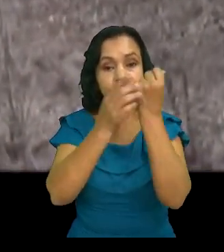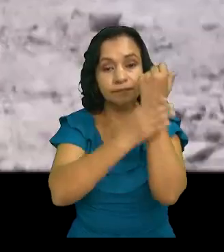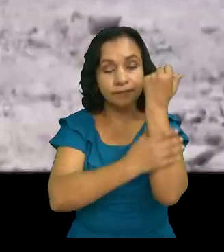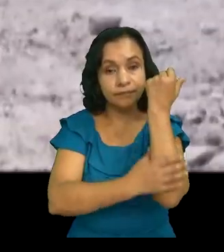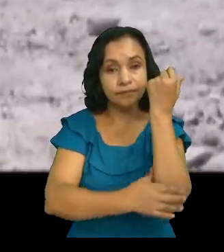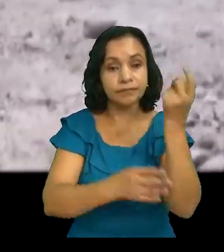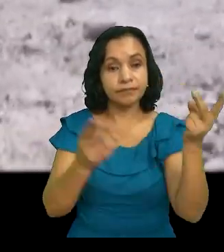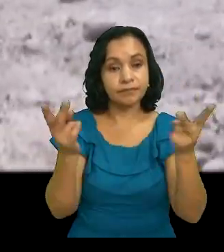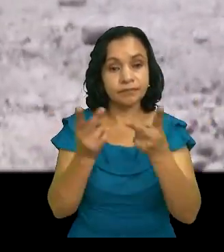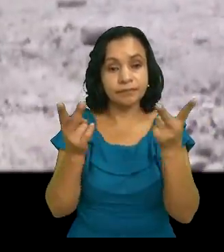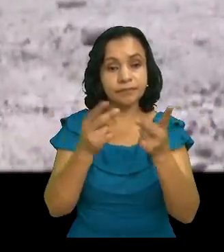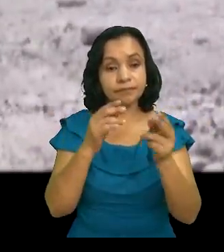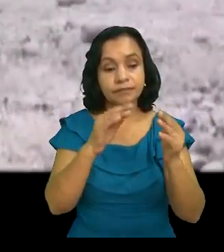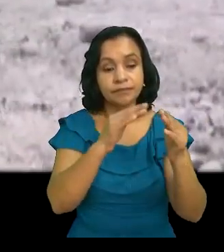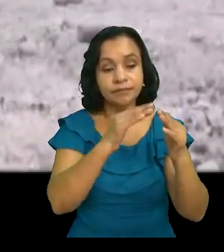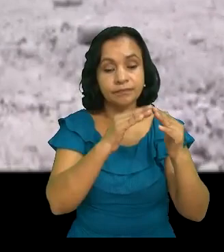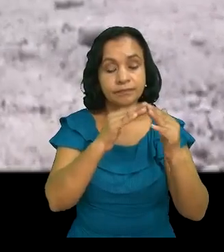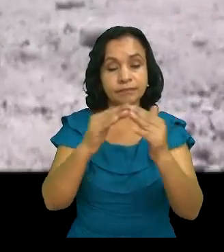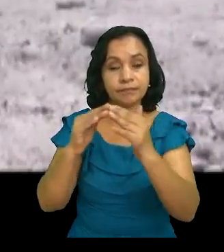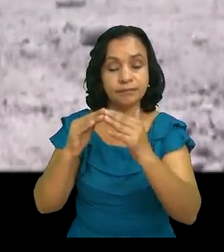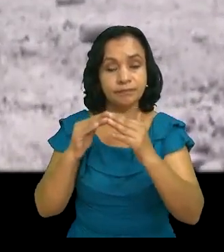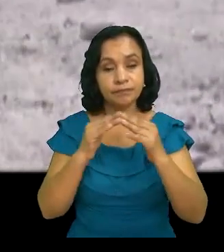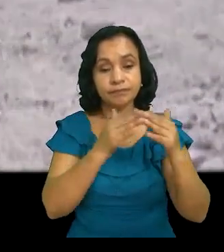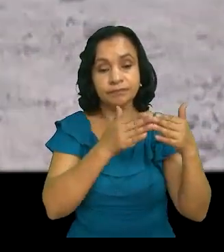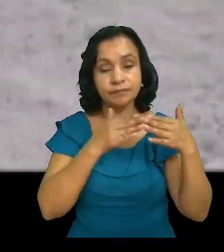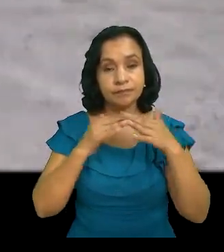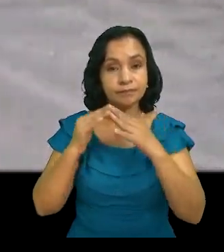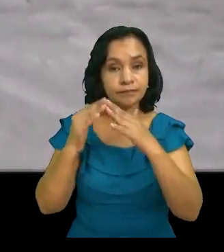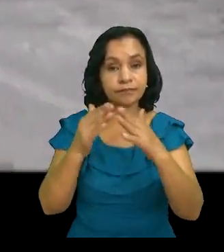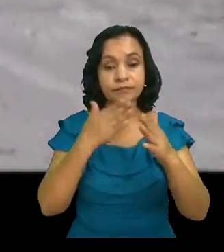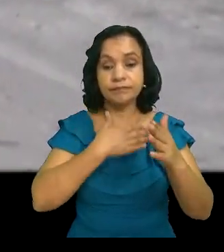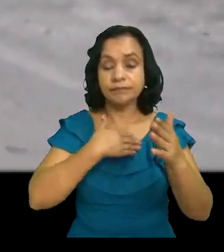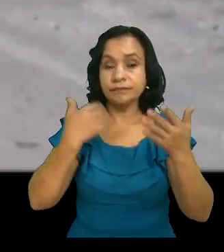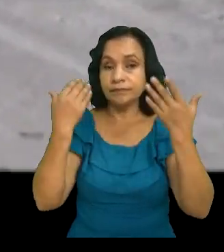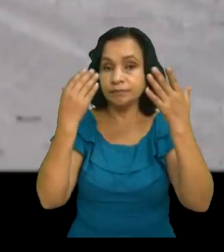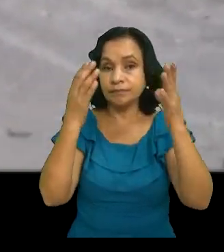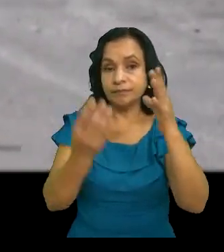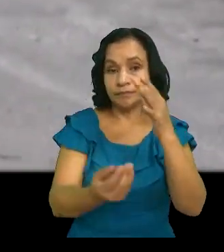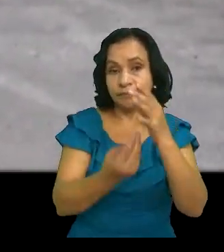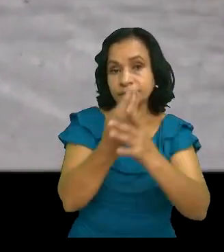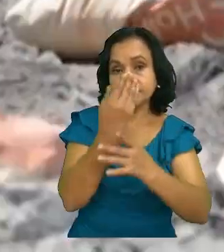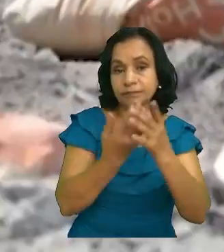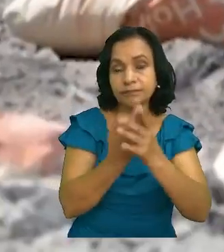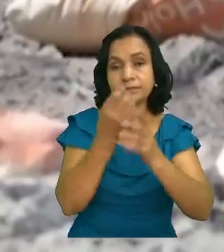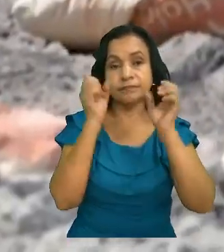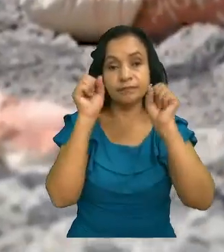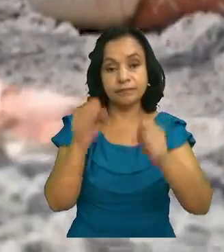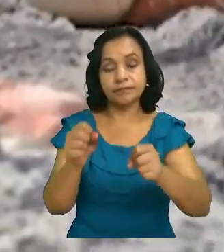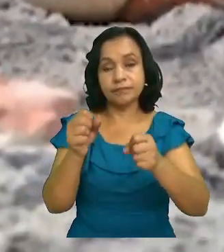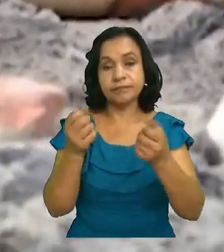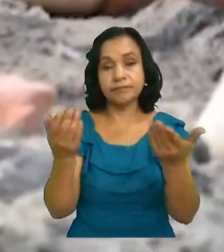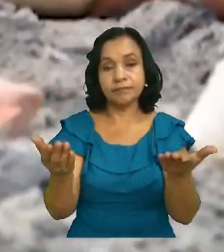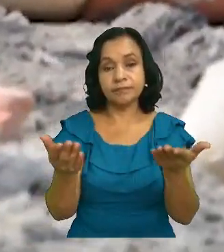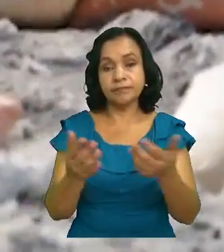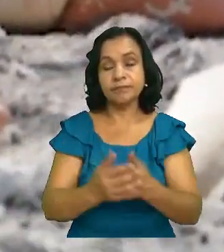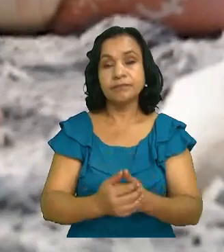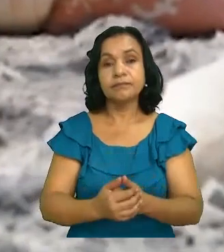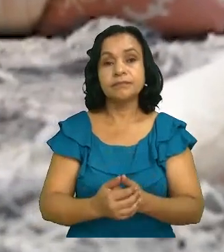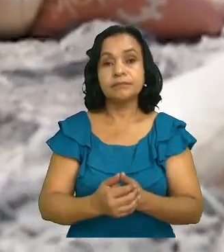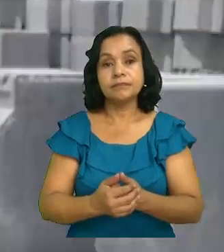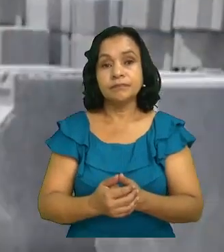digamos, históricamente. Okay, es decir, para poder producir en mejores condiciones, para poder llevar